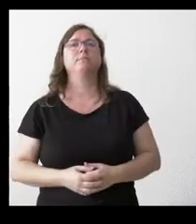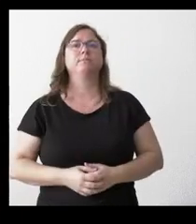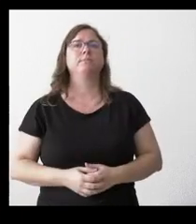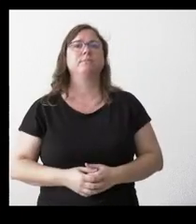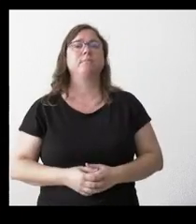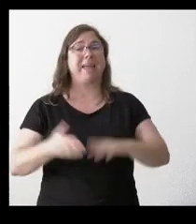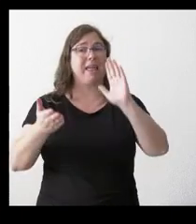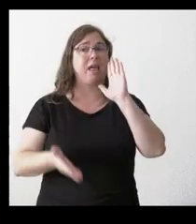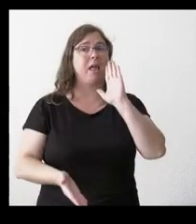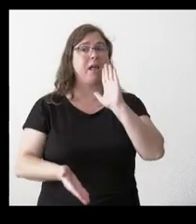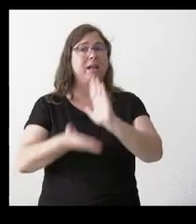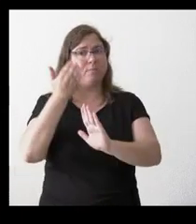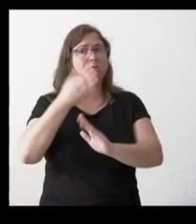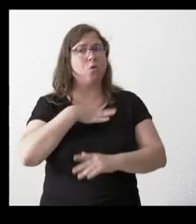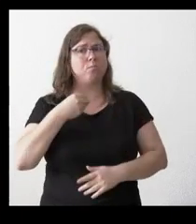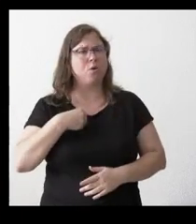de